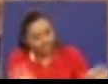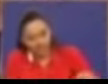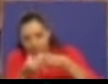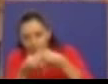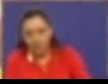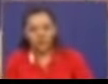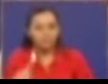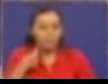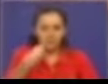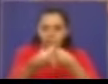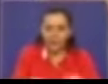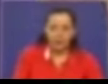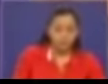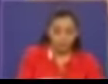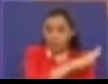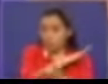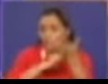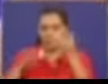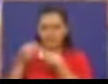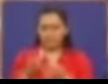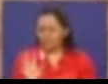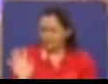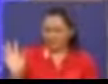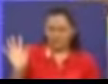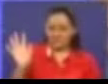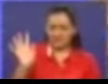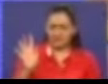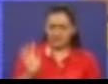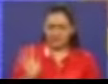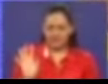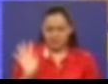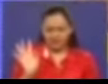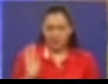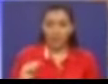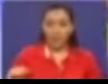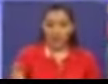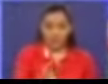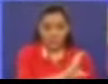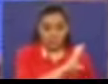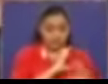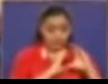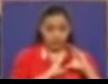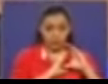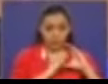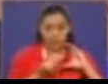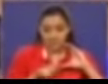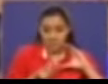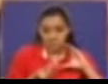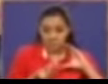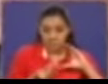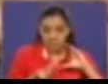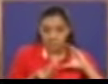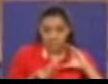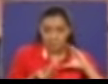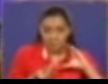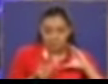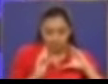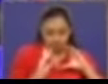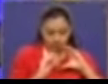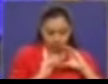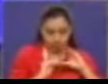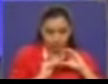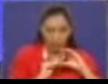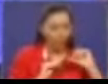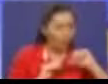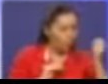Estado recibe a nivel operacional más de lo que gasta a nivel operacional. ¿Qué es lo que genera